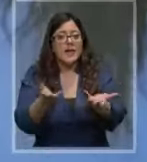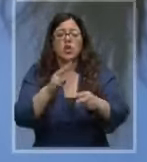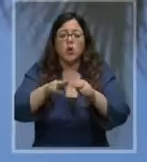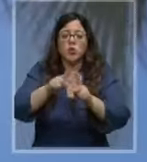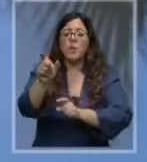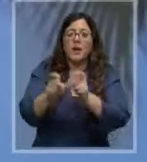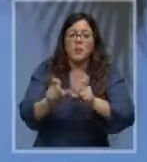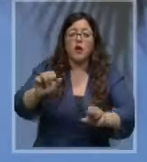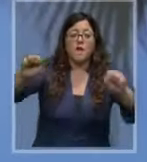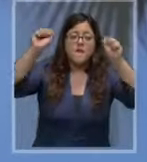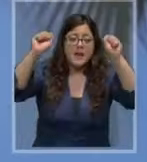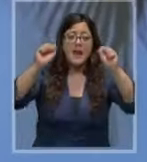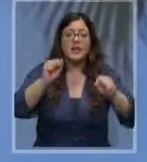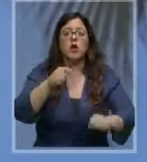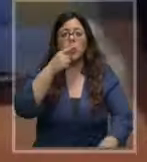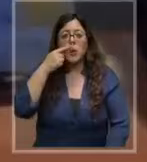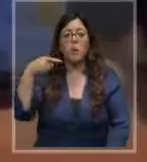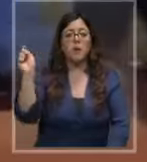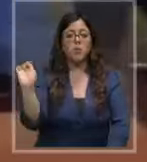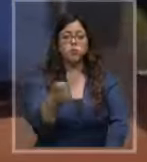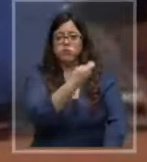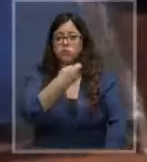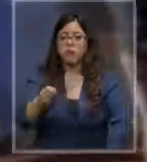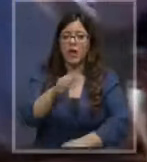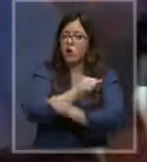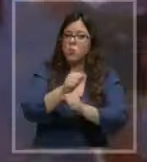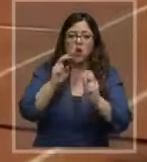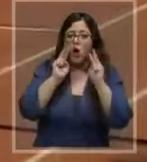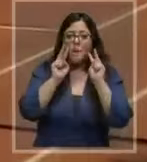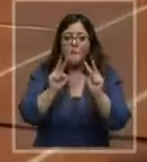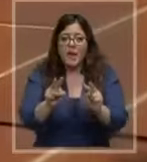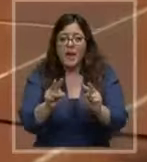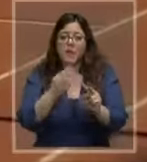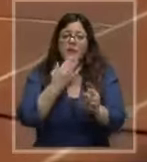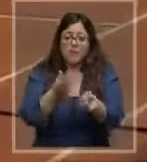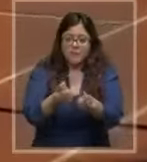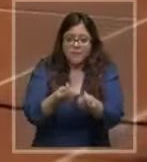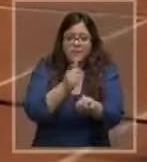fanáticos de Fernando González, que se quedaron sin verlo y sin el dinero de las entradas.